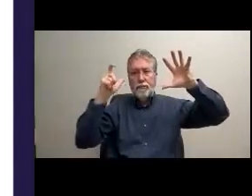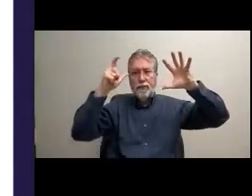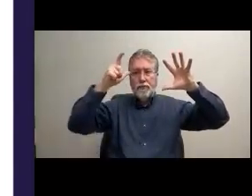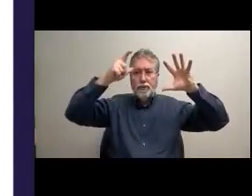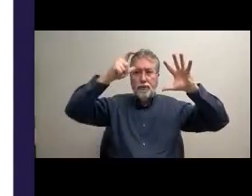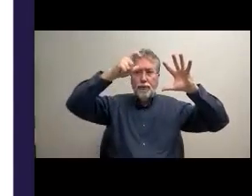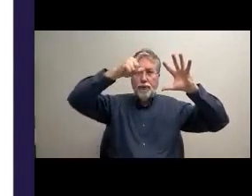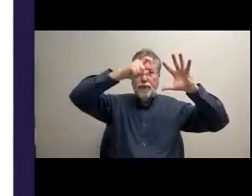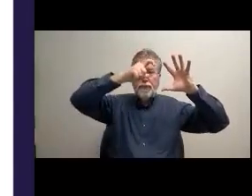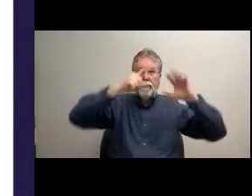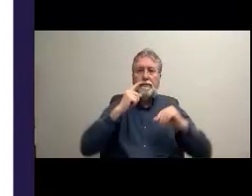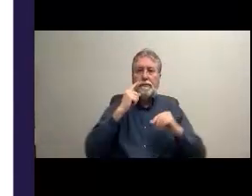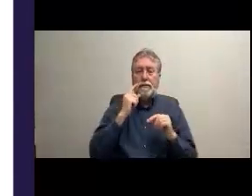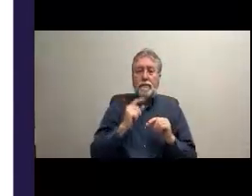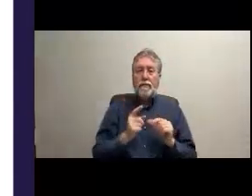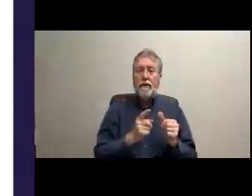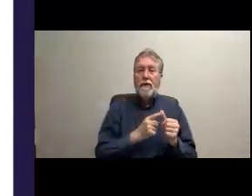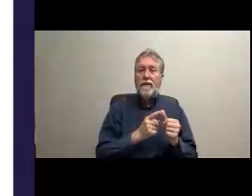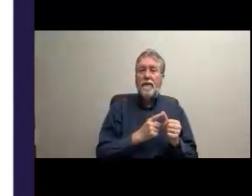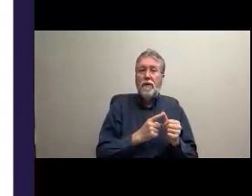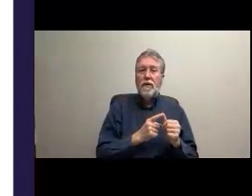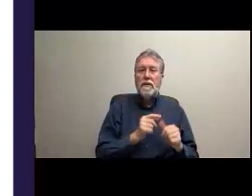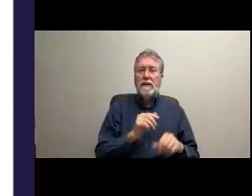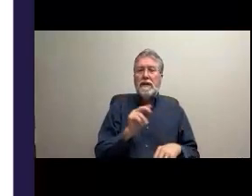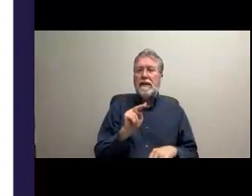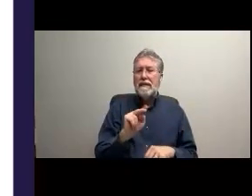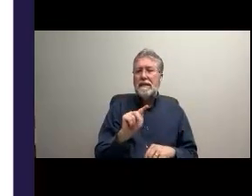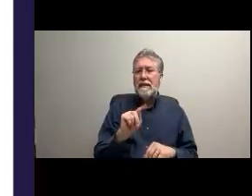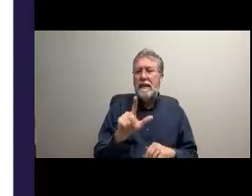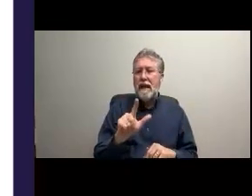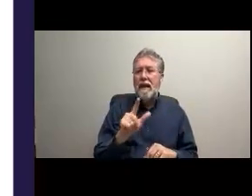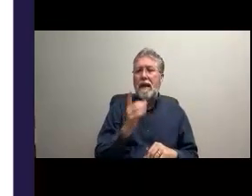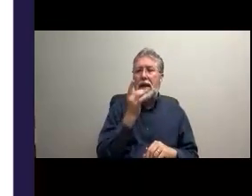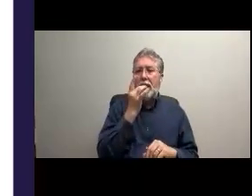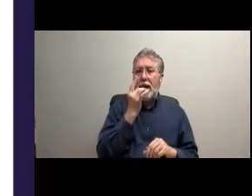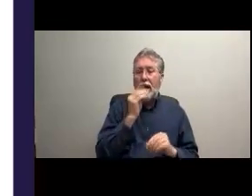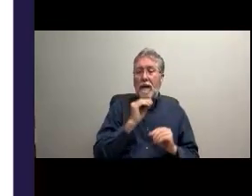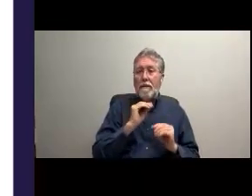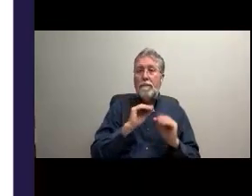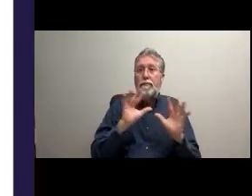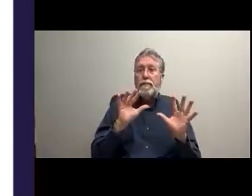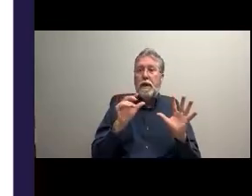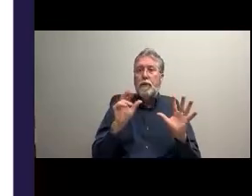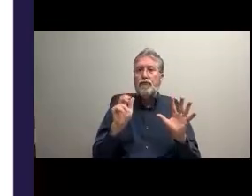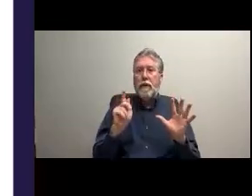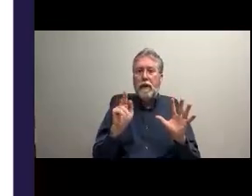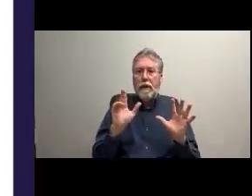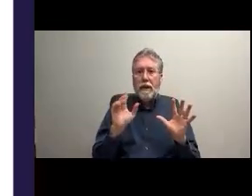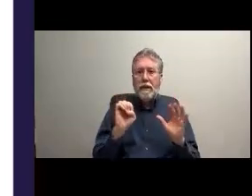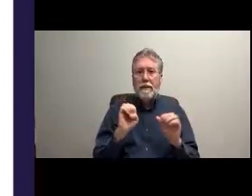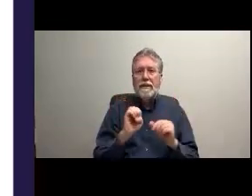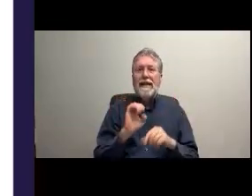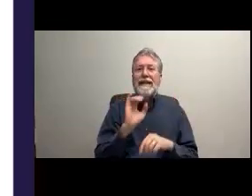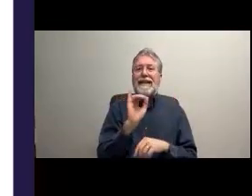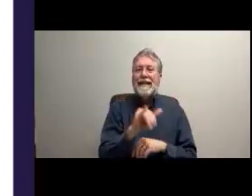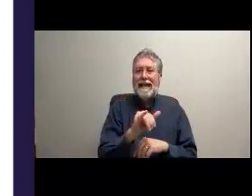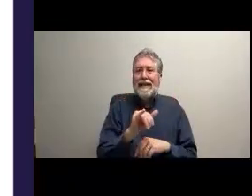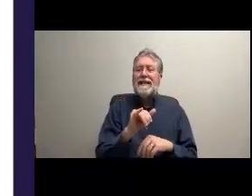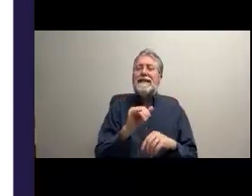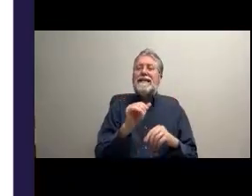luces nocturnas, que es el brillo que se vería directamente desde el sensor. Estos son los productos de datos de la NASA que